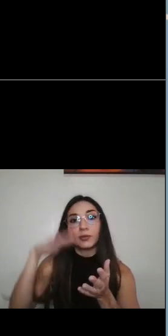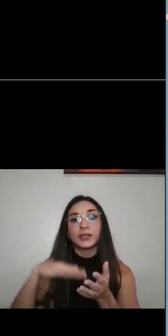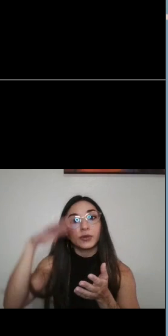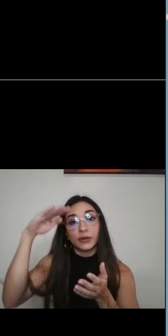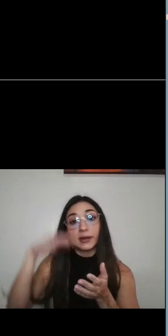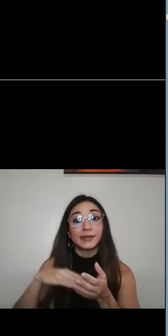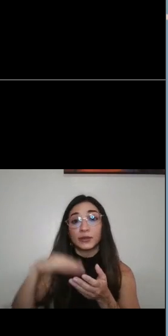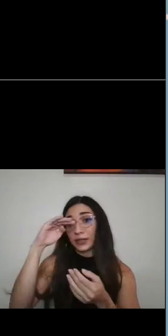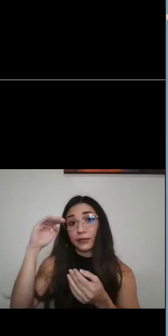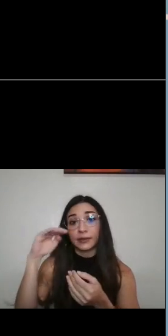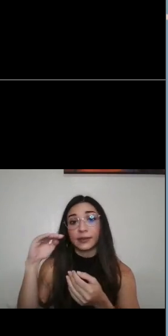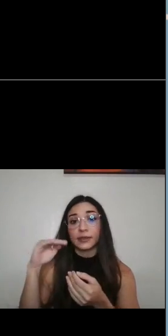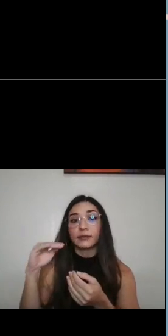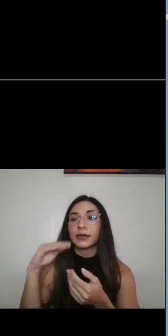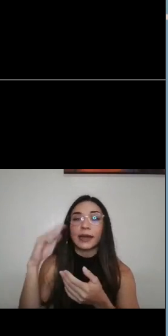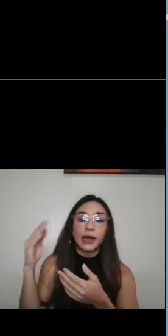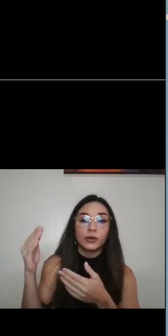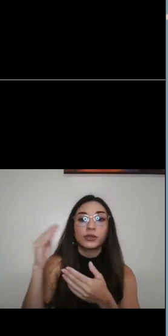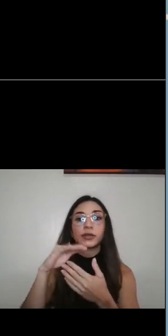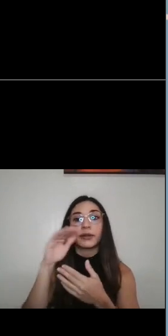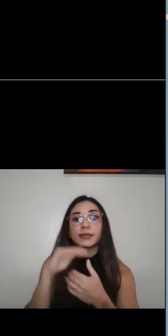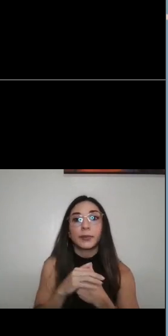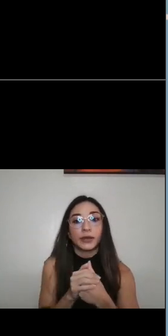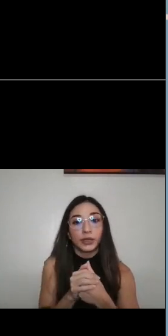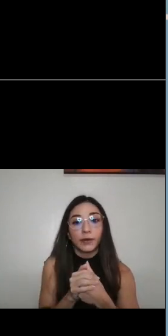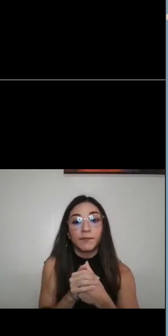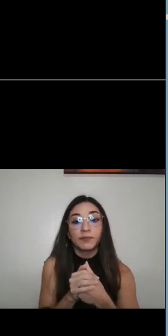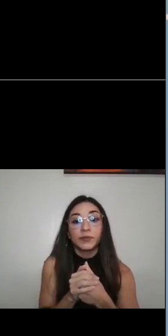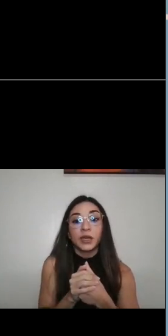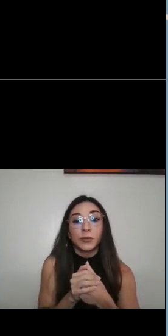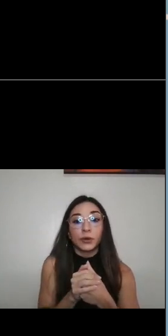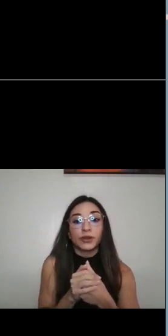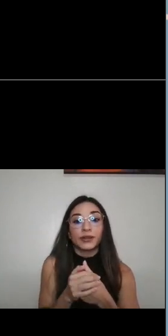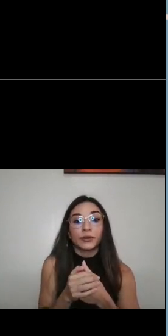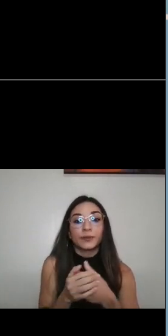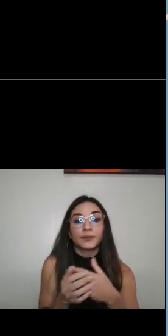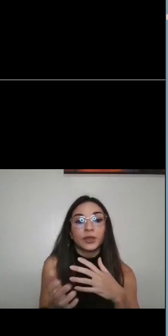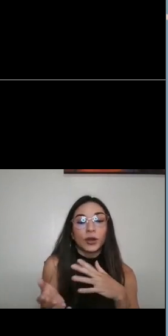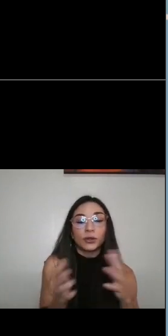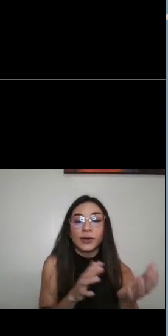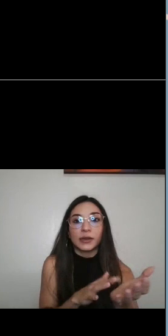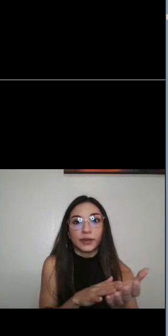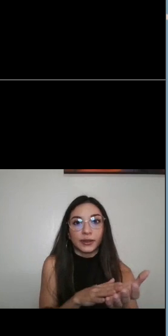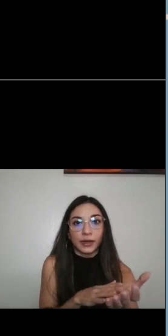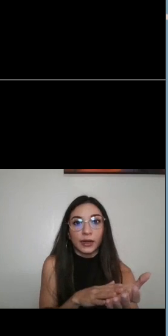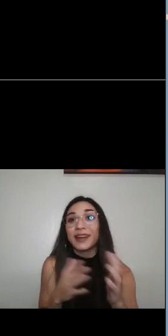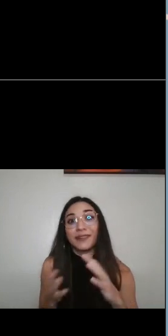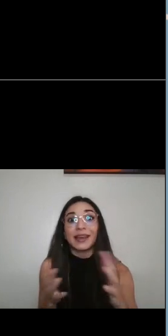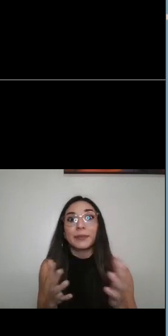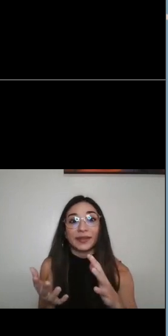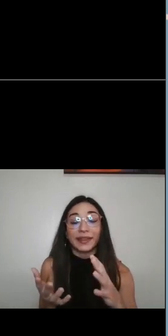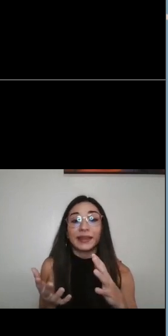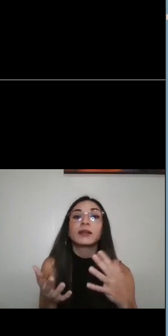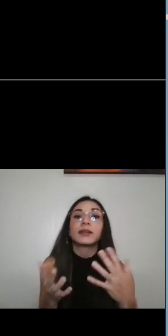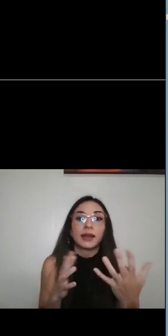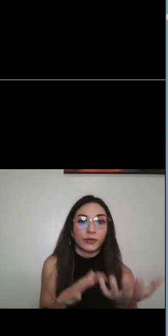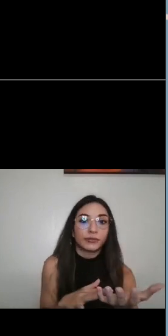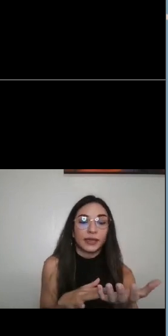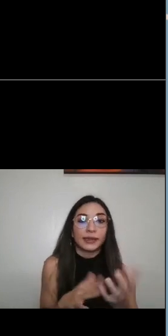un mismo nivel, sino que hay diferentes grados o niveles de pérdida auditiva. Por lo tanto, cuánto vaya a afectar el lenguaje va a